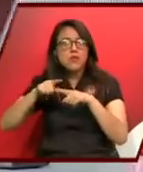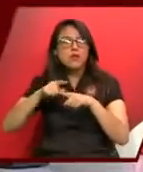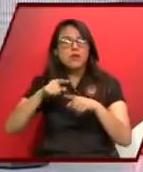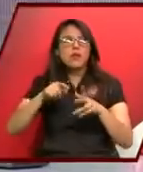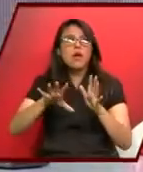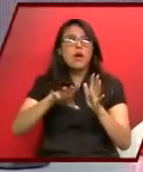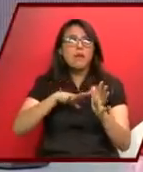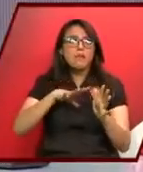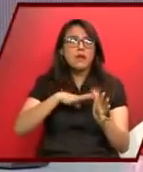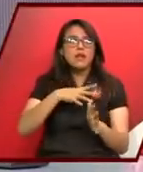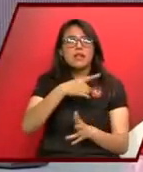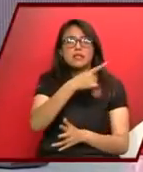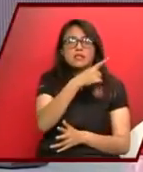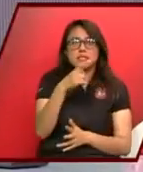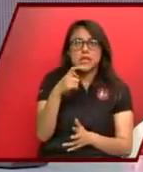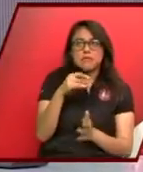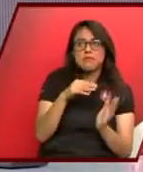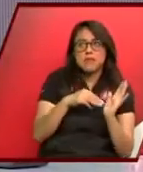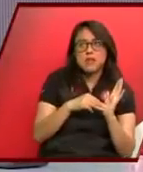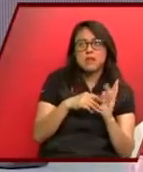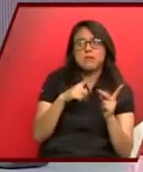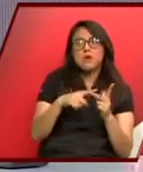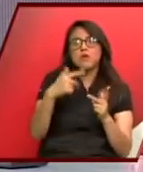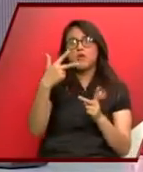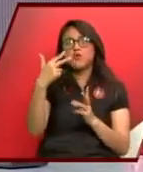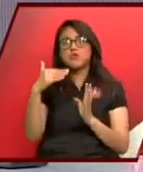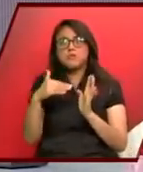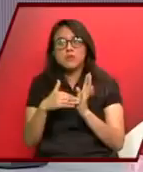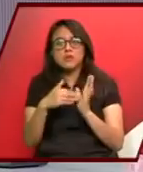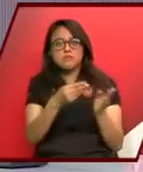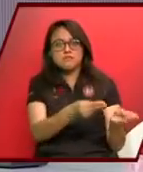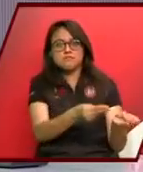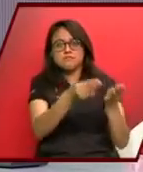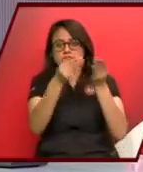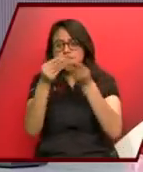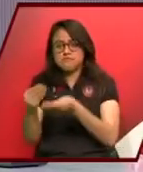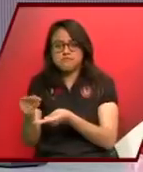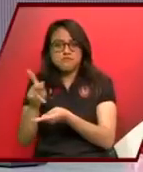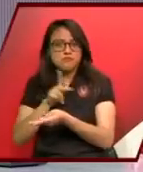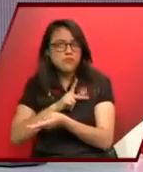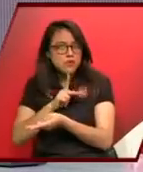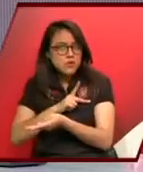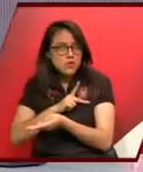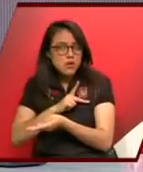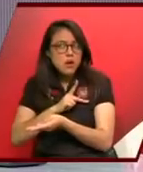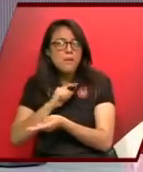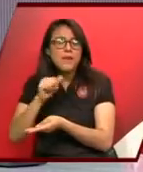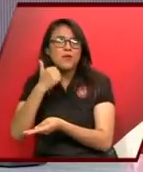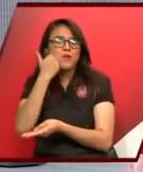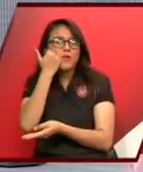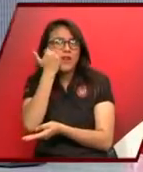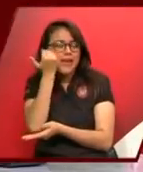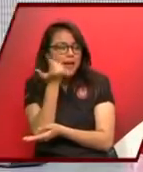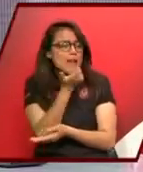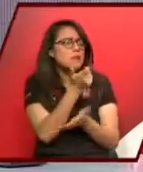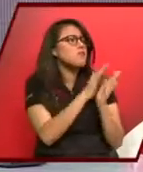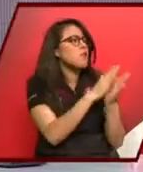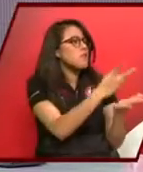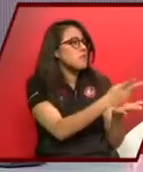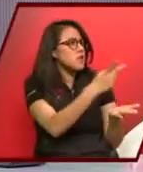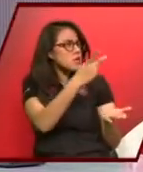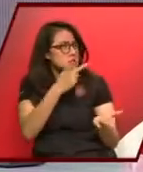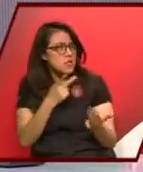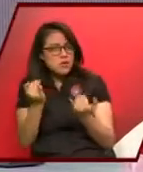debes 100, pero ocuparon 8 para ello. Pero es su mismo dinero, al final de cuentas te van a dar el dinero a ti. Pero si tú estás pidiendo dinero y tienes que sacar de tu